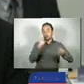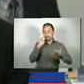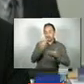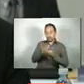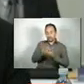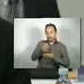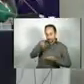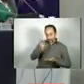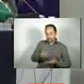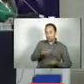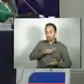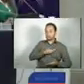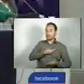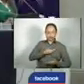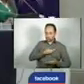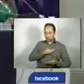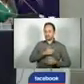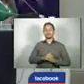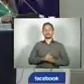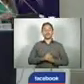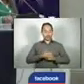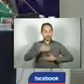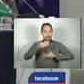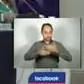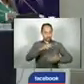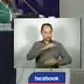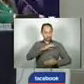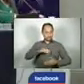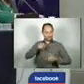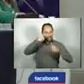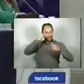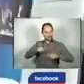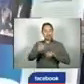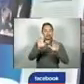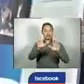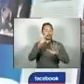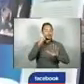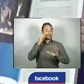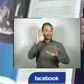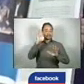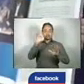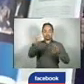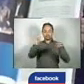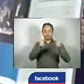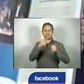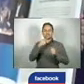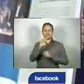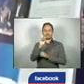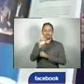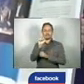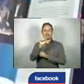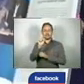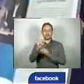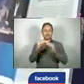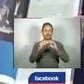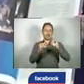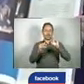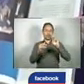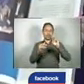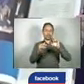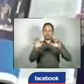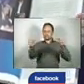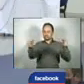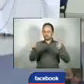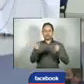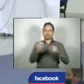su culpabilidad. Para este proceso la comisión acordó solicitar a 10 testigos, entre ellos Ernesto Mason y Raúl Mijangos, pero no